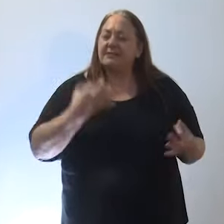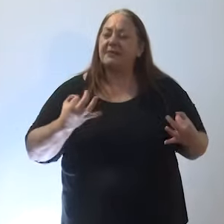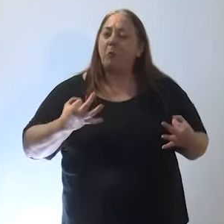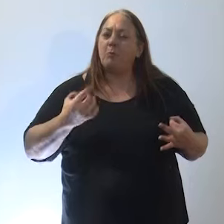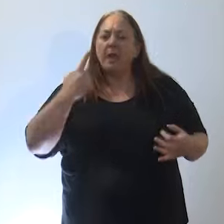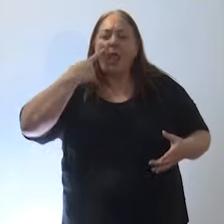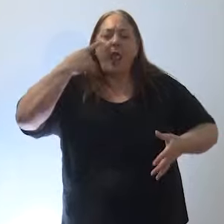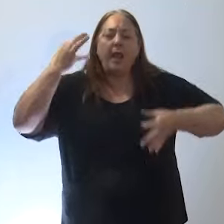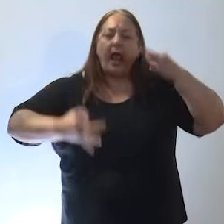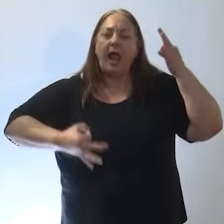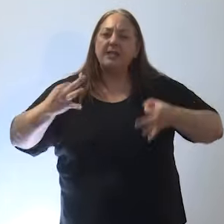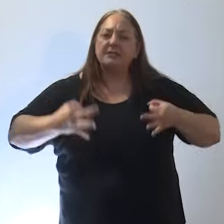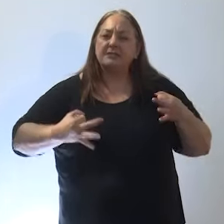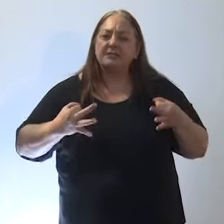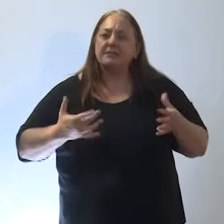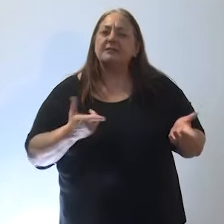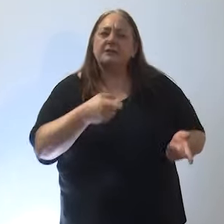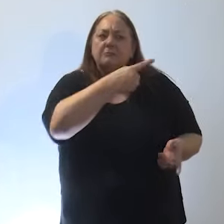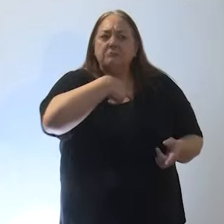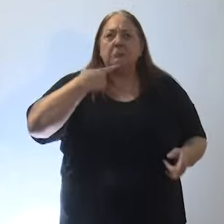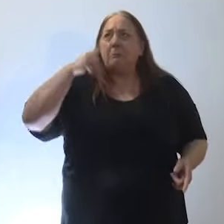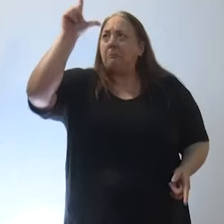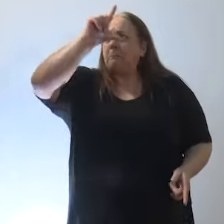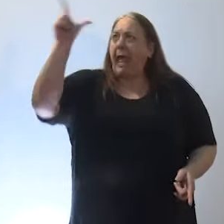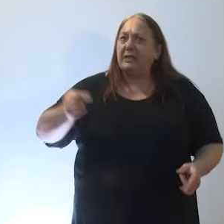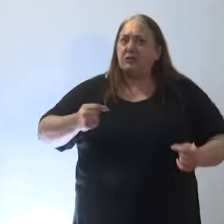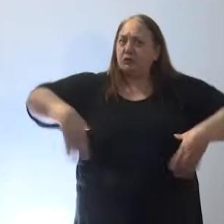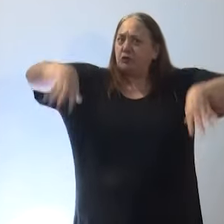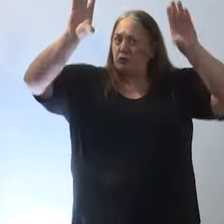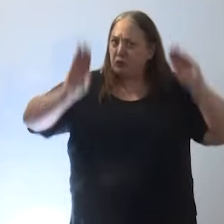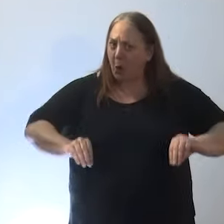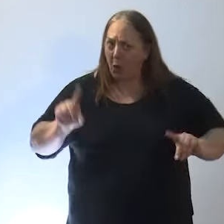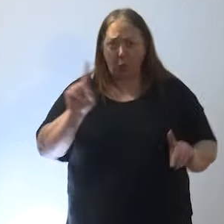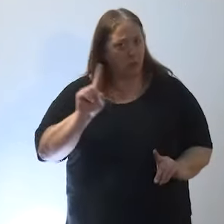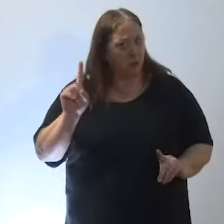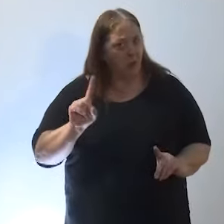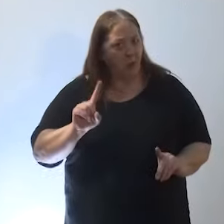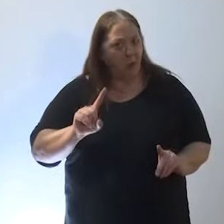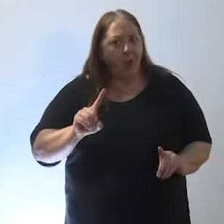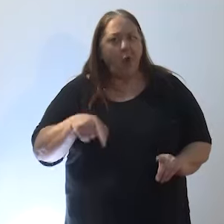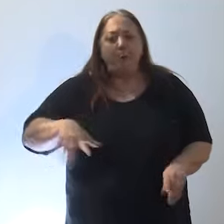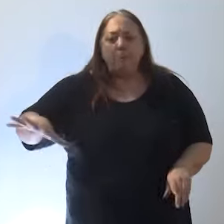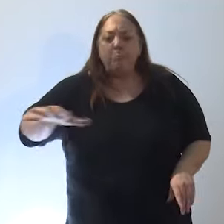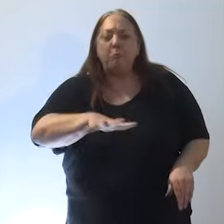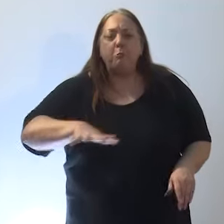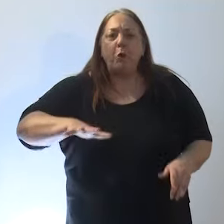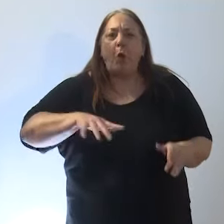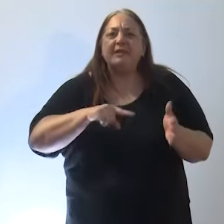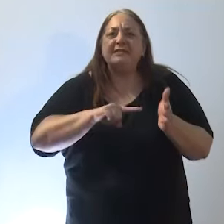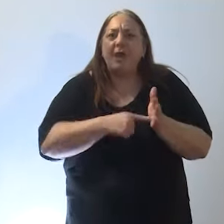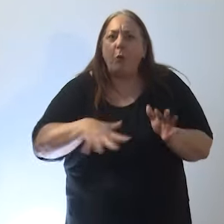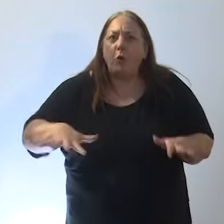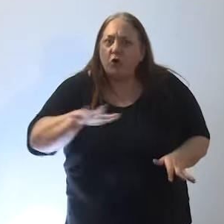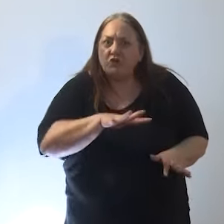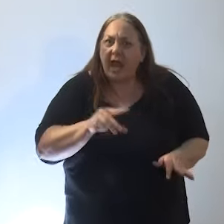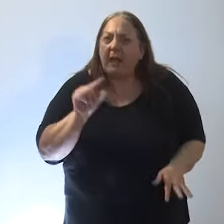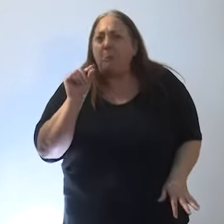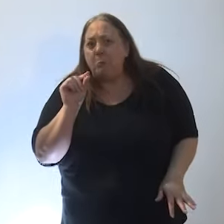el todo que es todo el país pero acá en la provincia de Buenos Aires Por poco por mucho pero